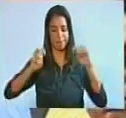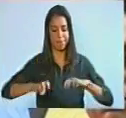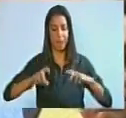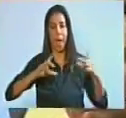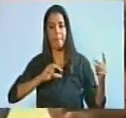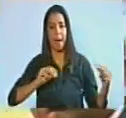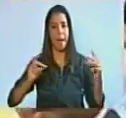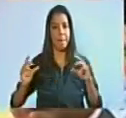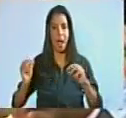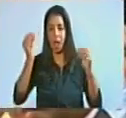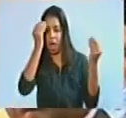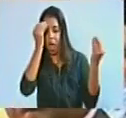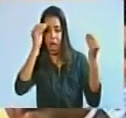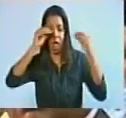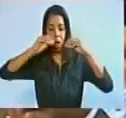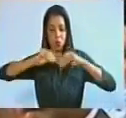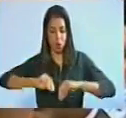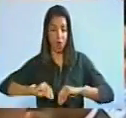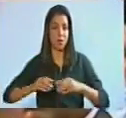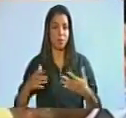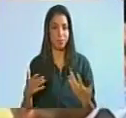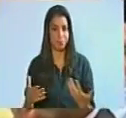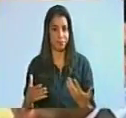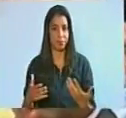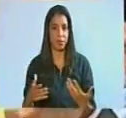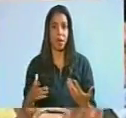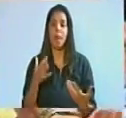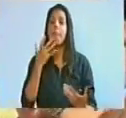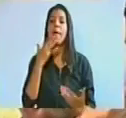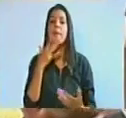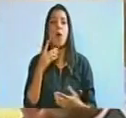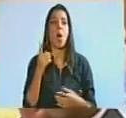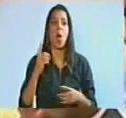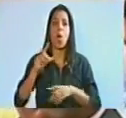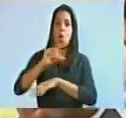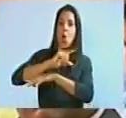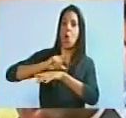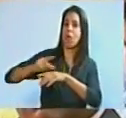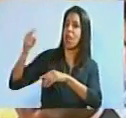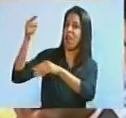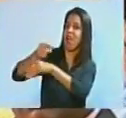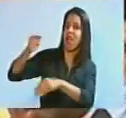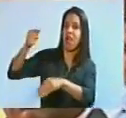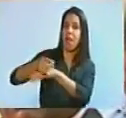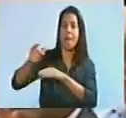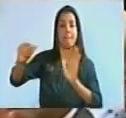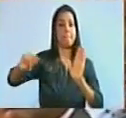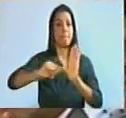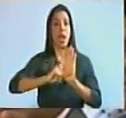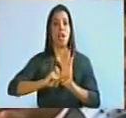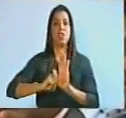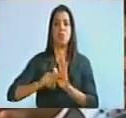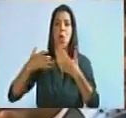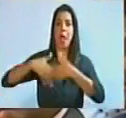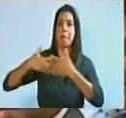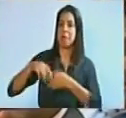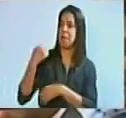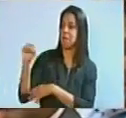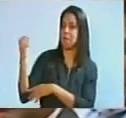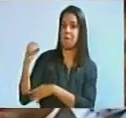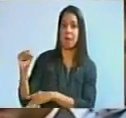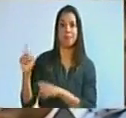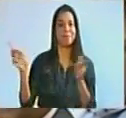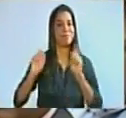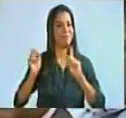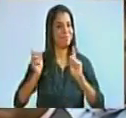que los actores después van a decir que los precios los fijó el Estado y que por eso es que ellos están siguiendo esa línea. No,